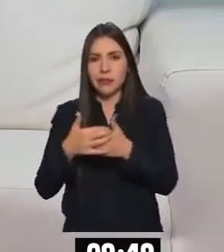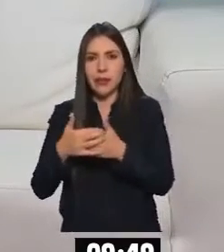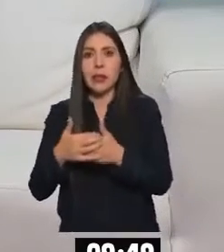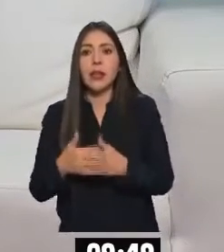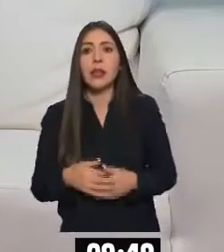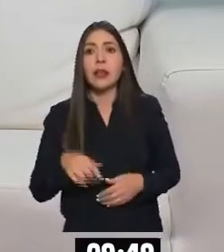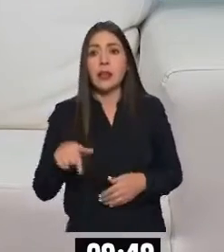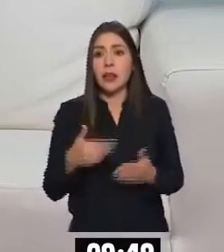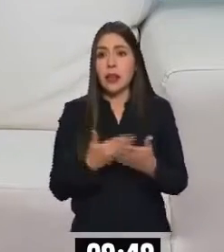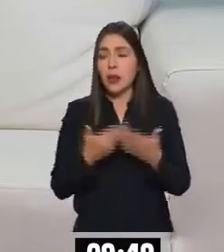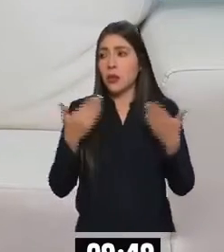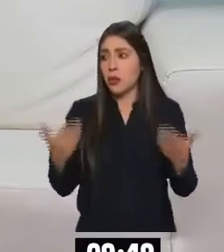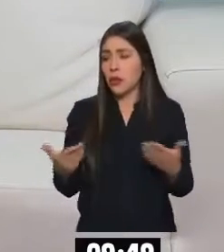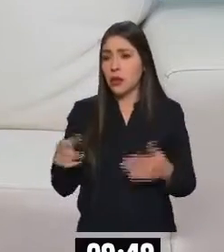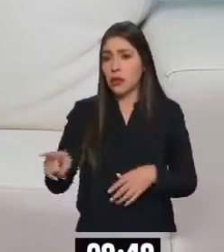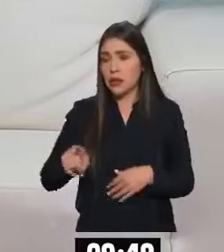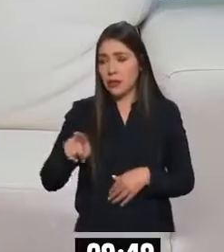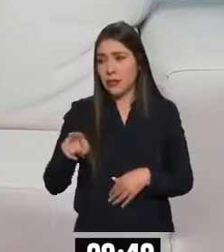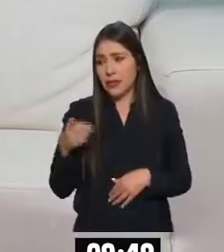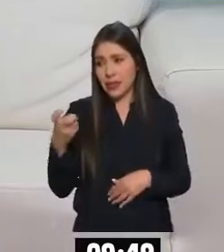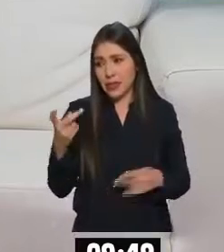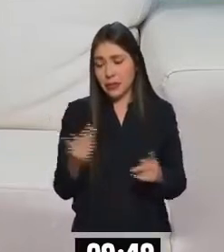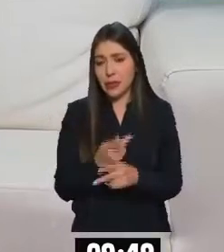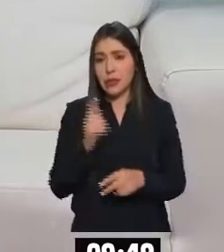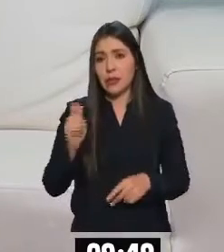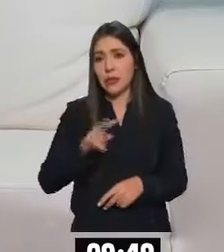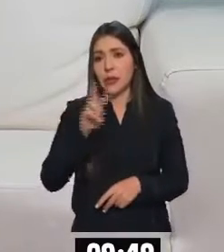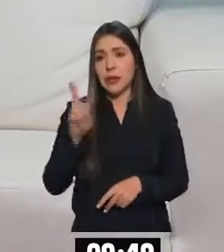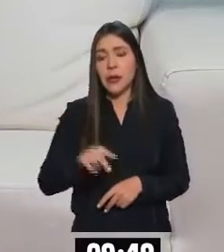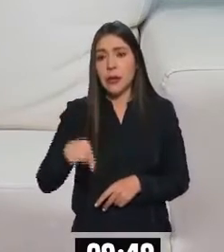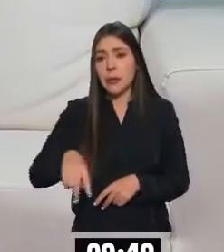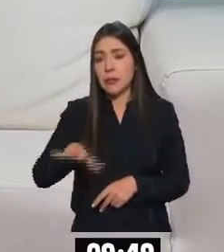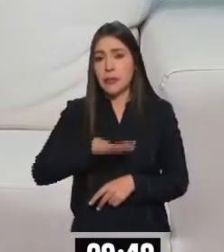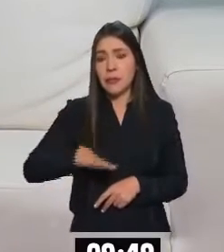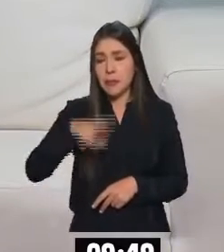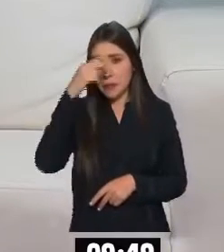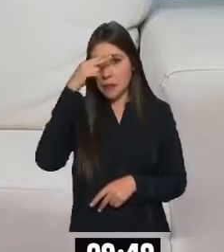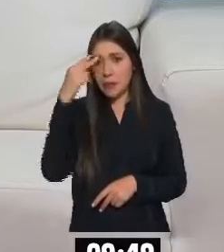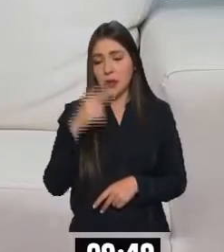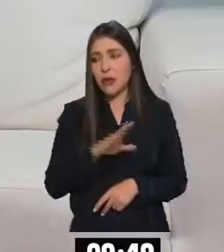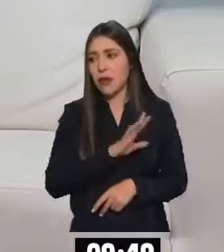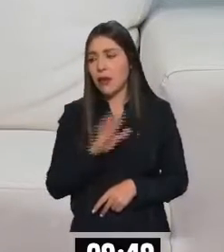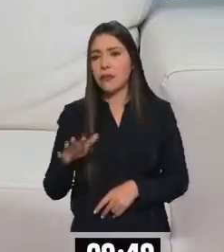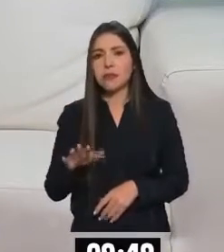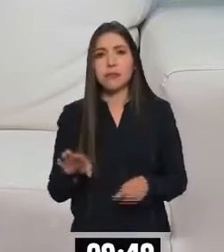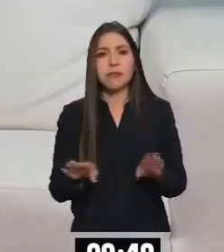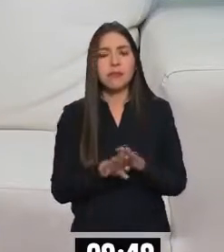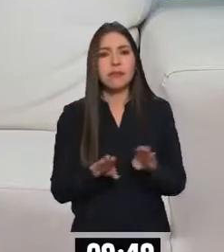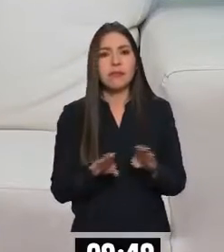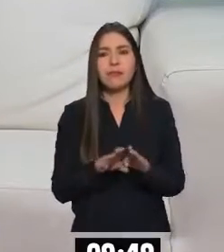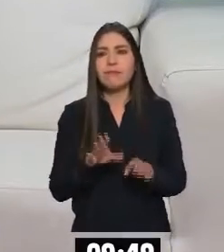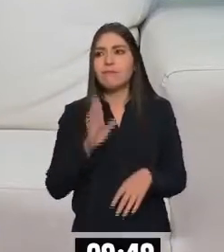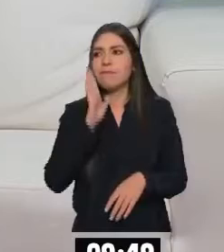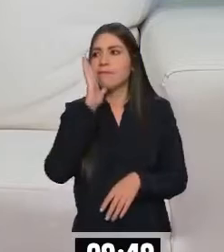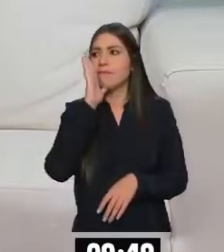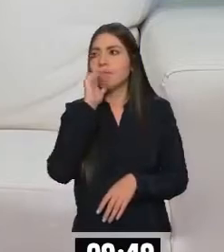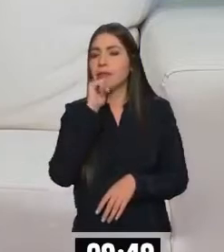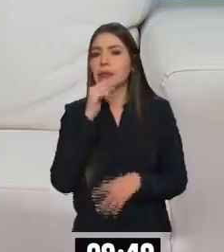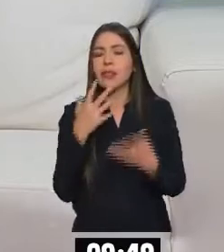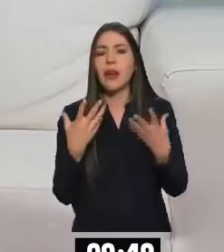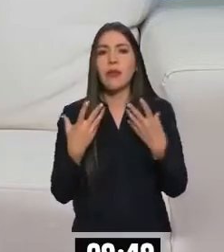es una realidad. El Estado mexicano está rebasado, Sí. no ocurre en todo el país, pero ocurre en regiones muy